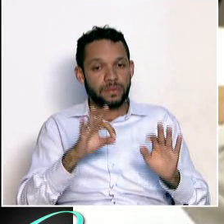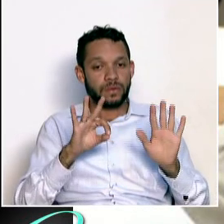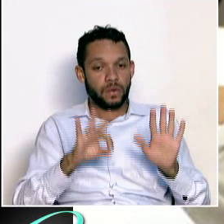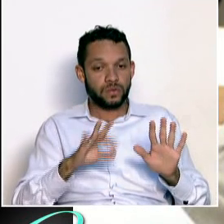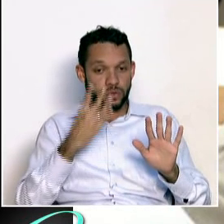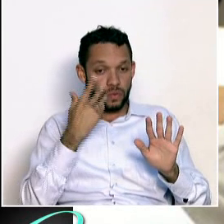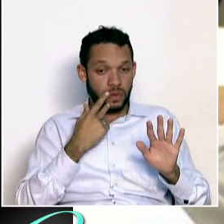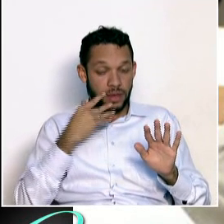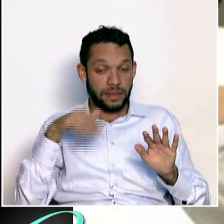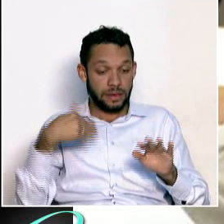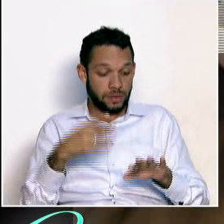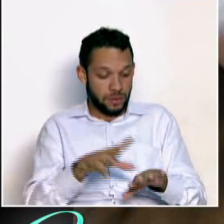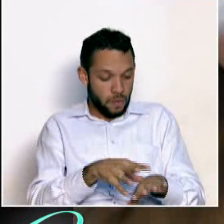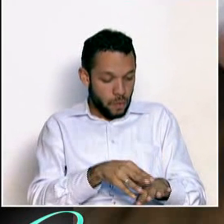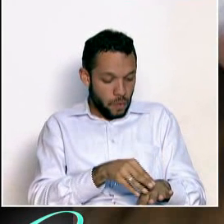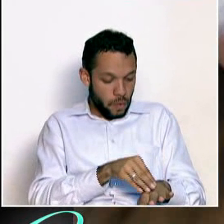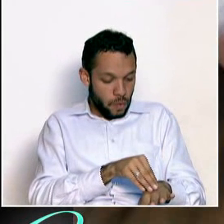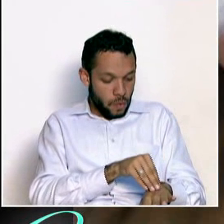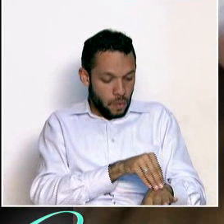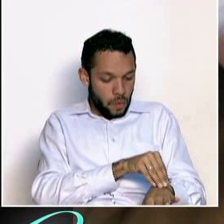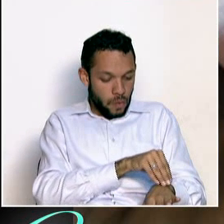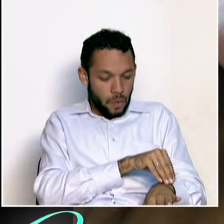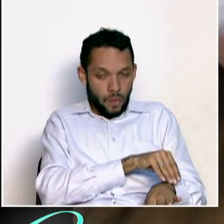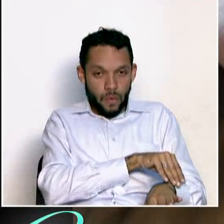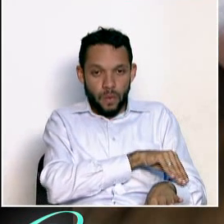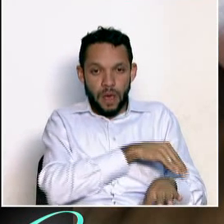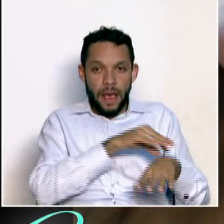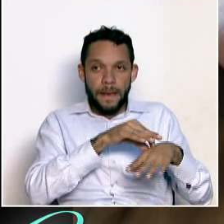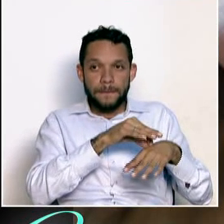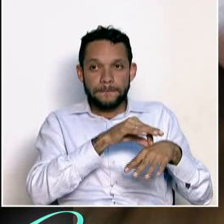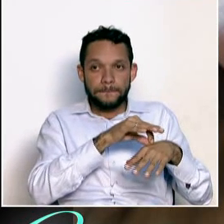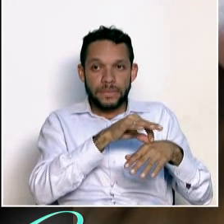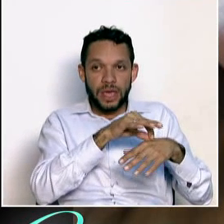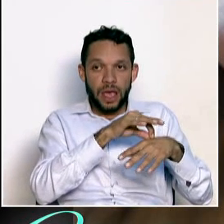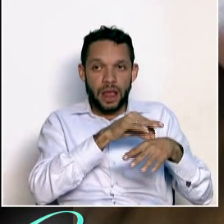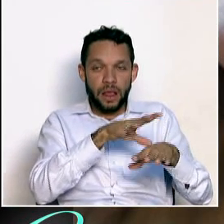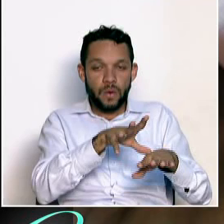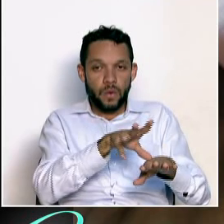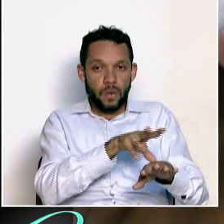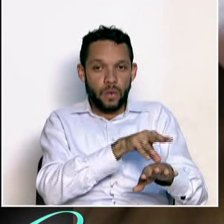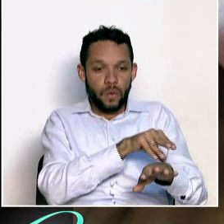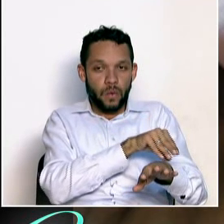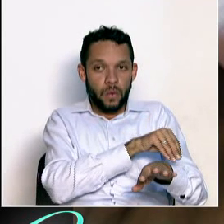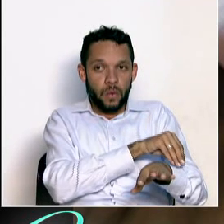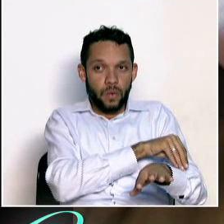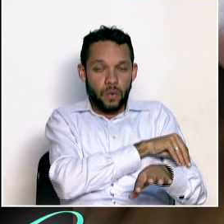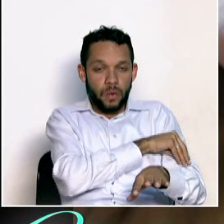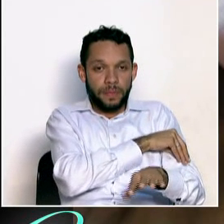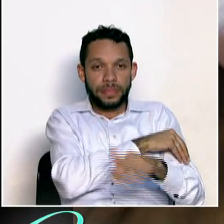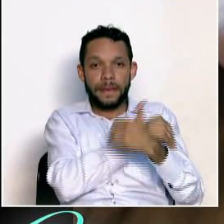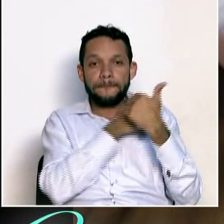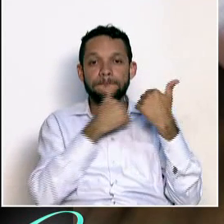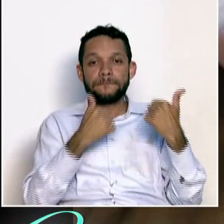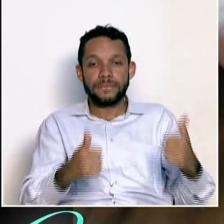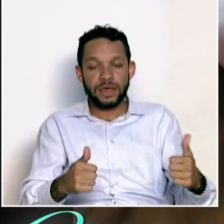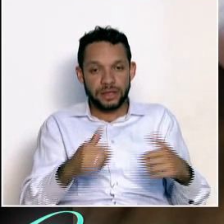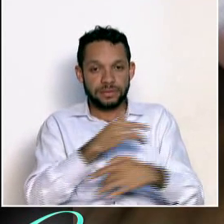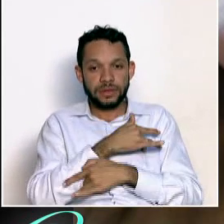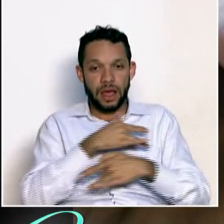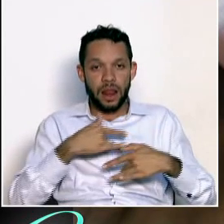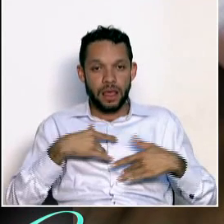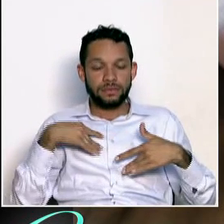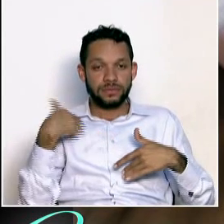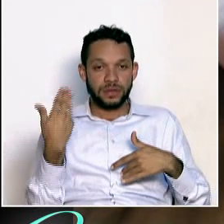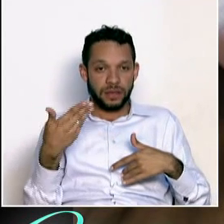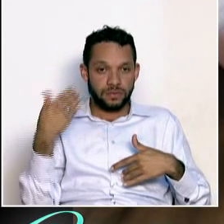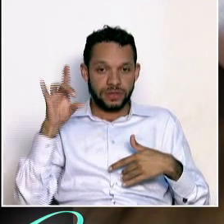el brazo derecho comenzó a tornarse rojizo como si estuviera en una quemadura solar. A los 15 comenzó